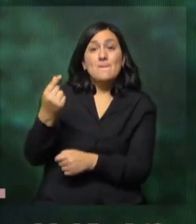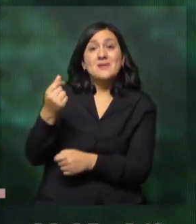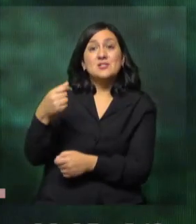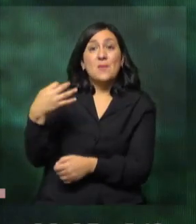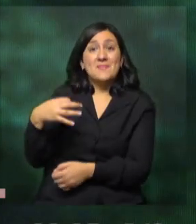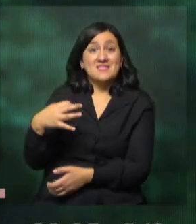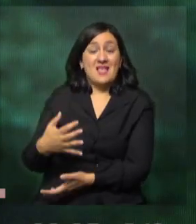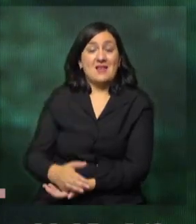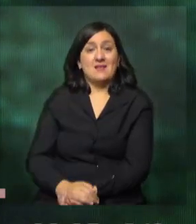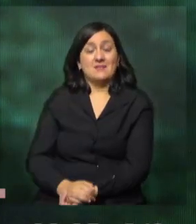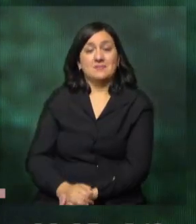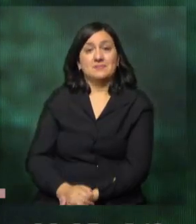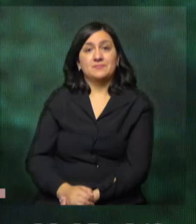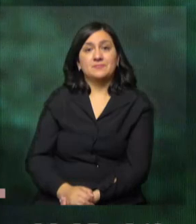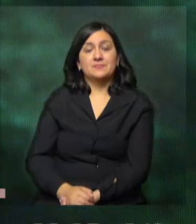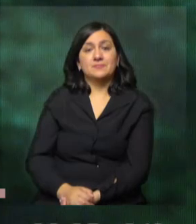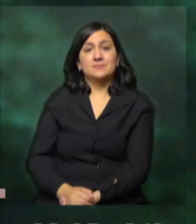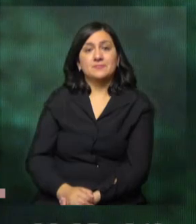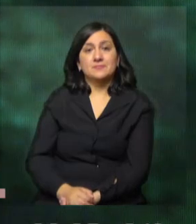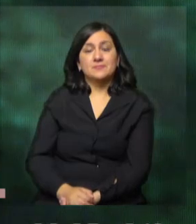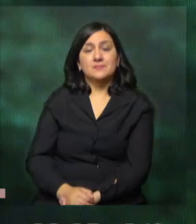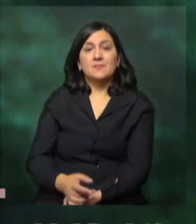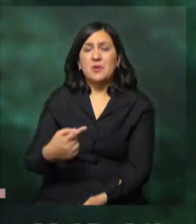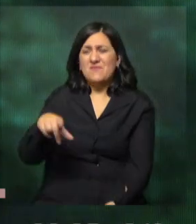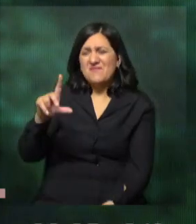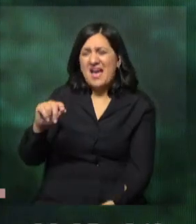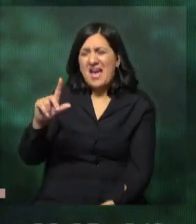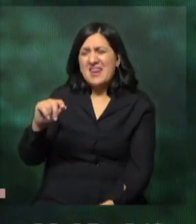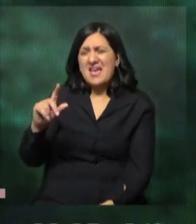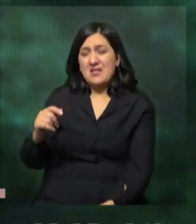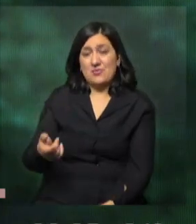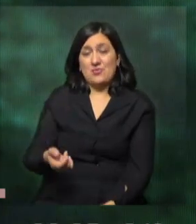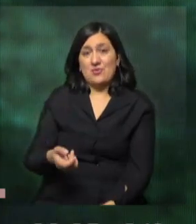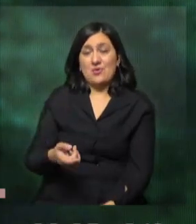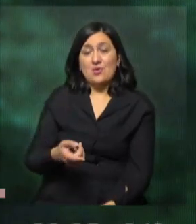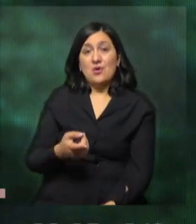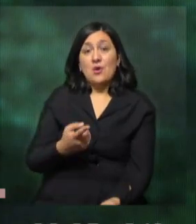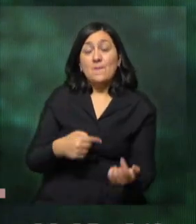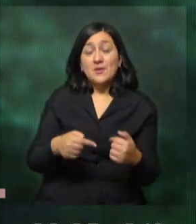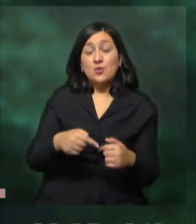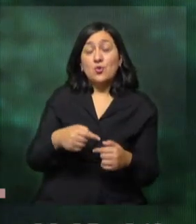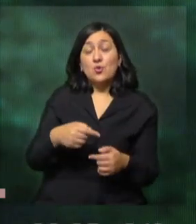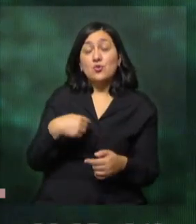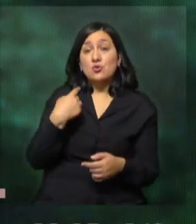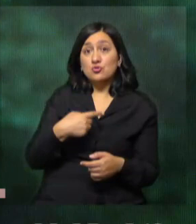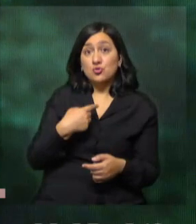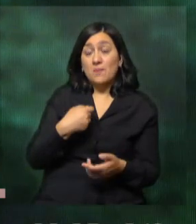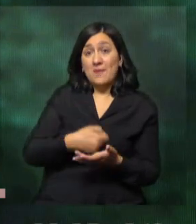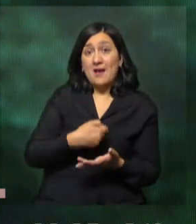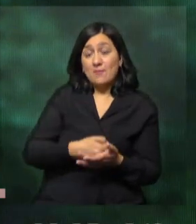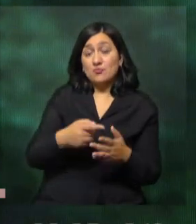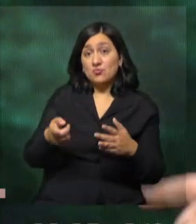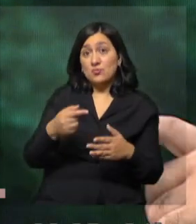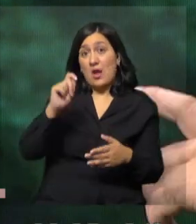refleja realmente los costos del mercado, porque los costos del mercado lo está pagando la UTE y lo estamos pagando todos nosotros en nuestras tarifas residenciales. O sea